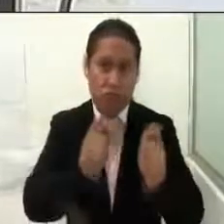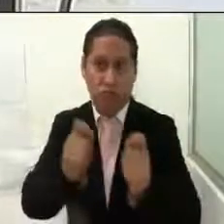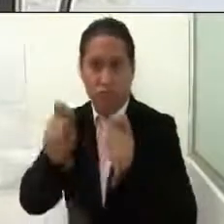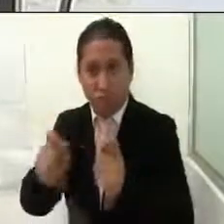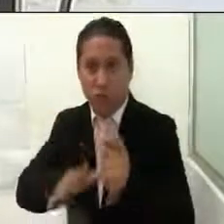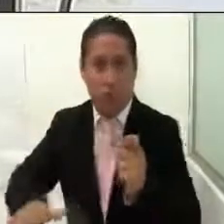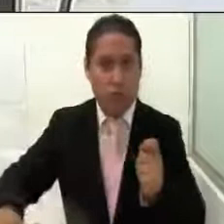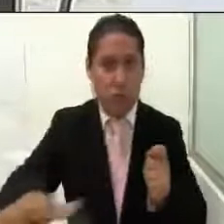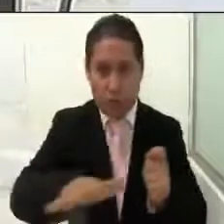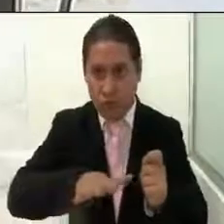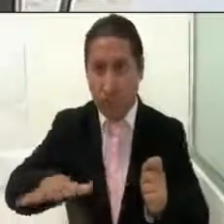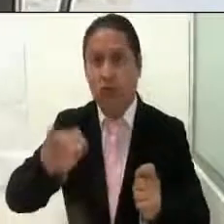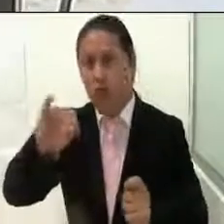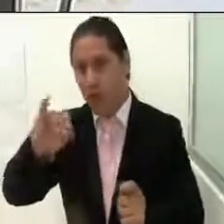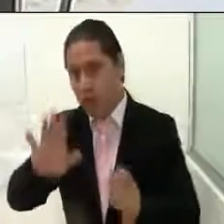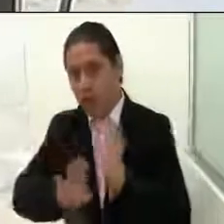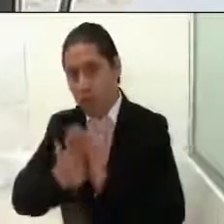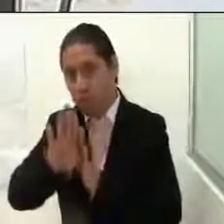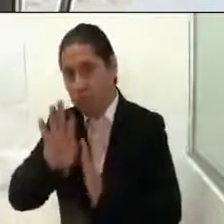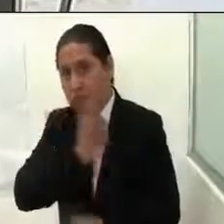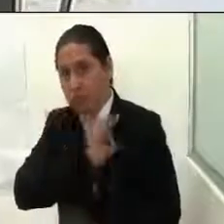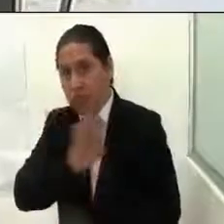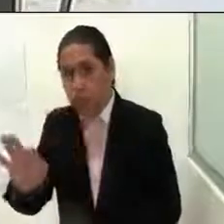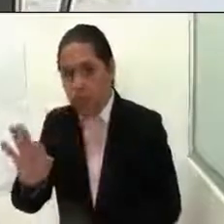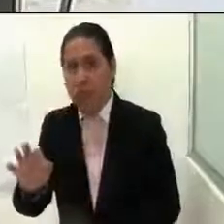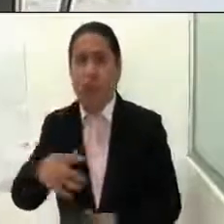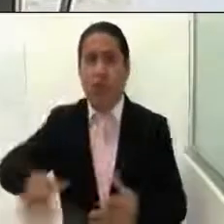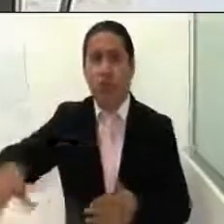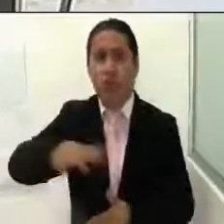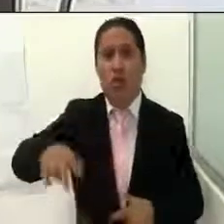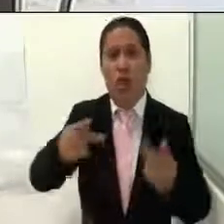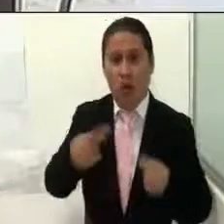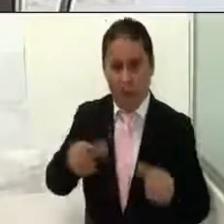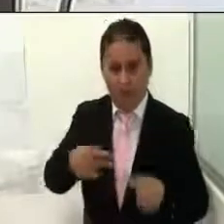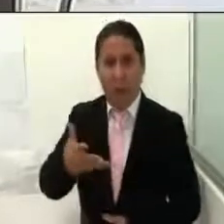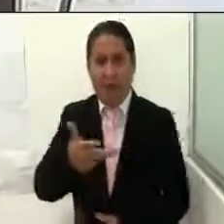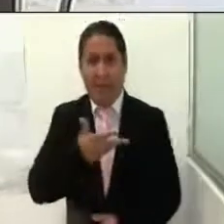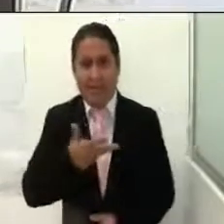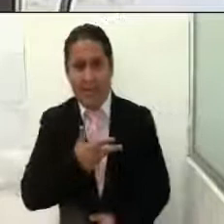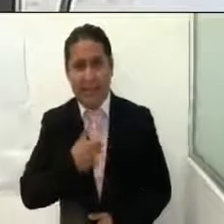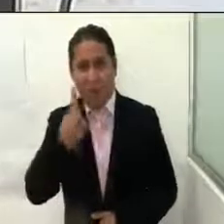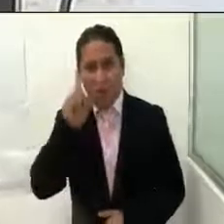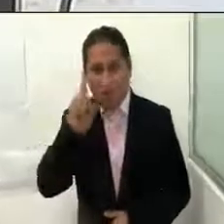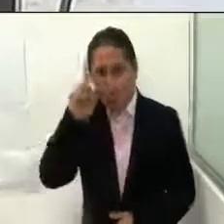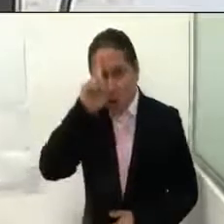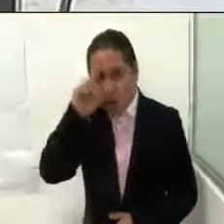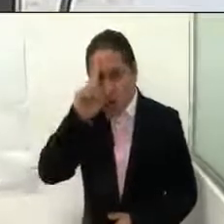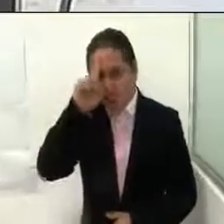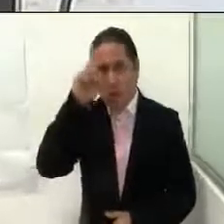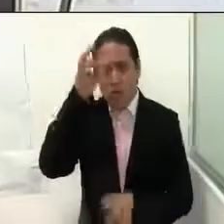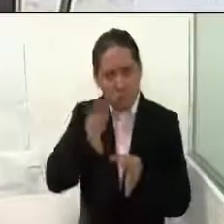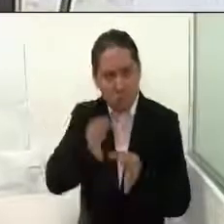legal logrando con ello que la ciudadanía cuente con una consejería eficiente